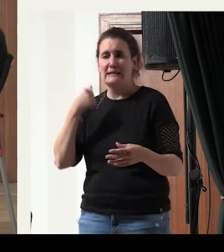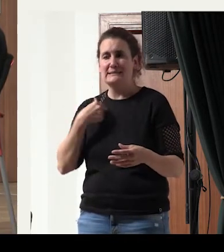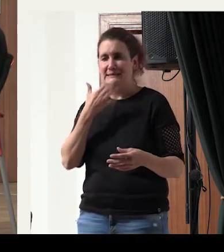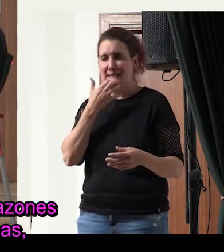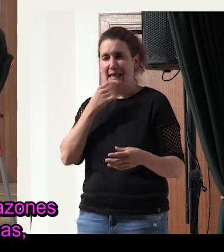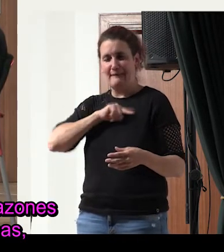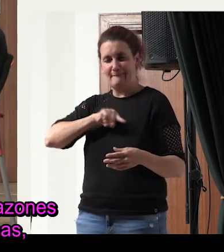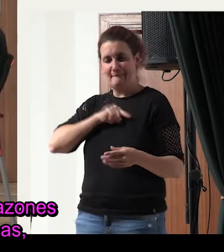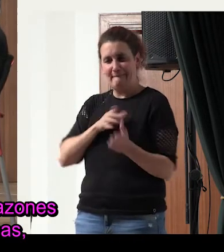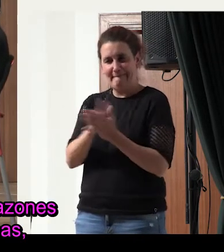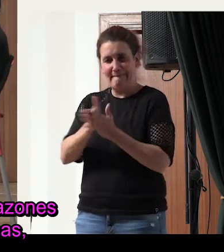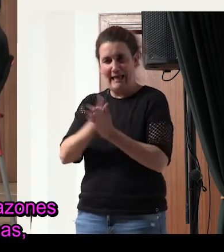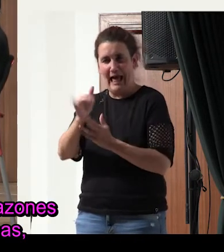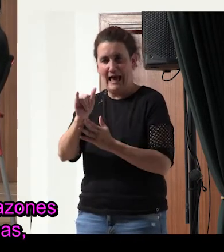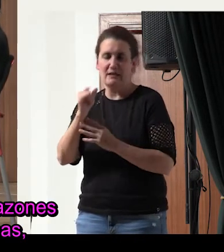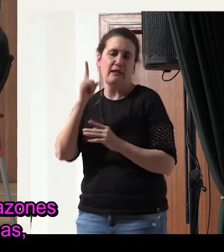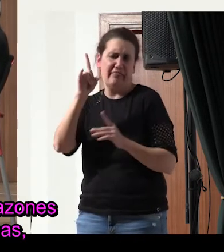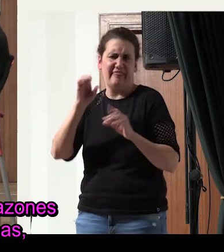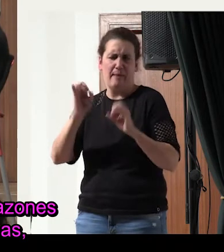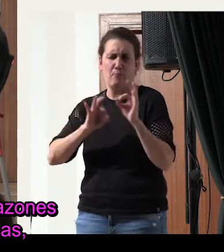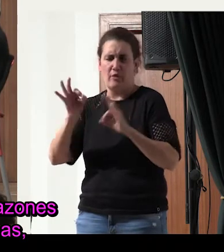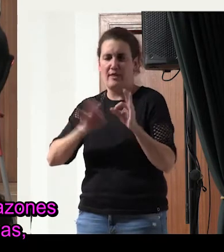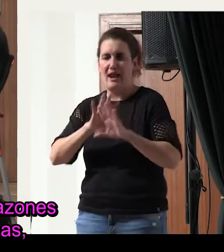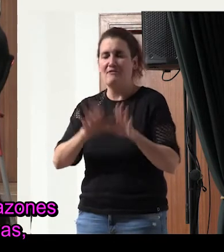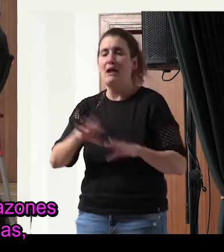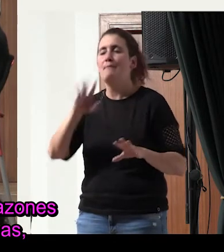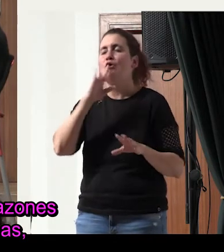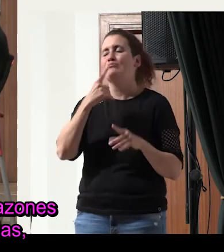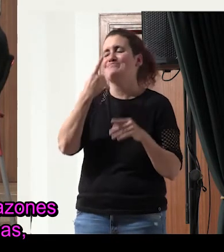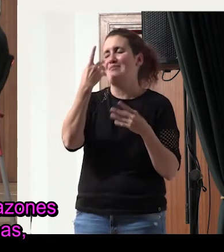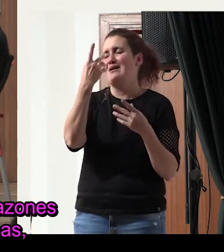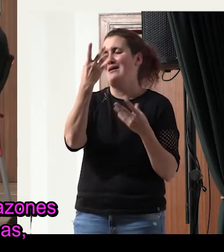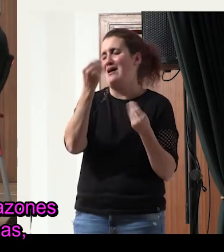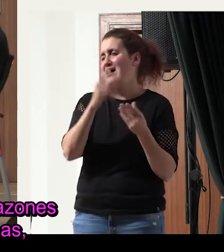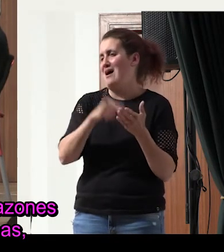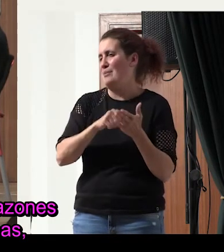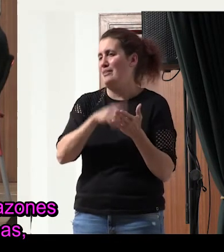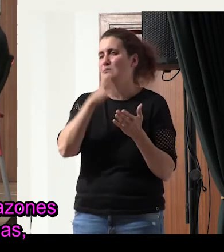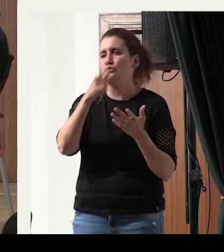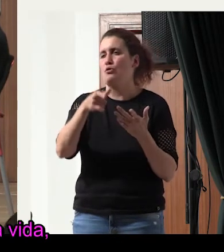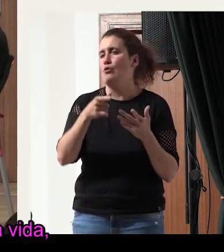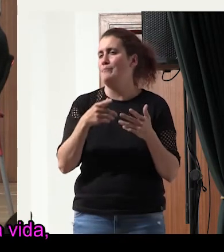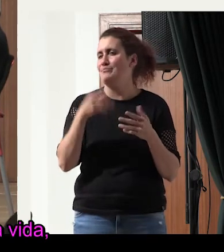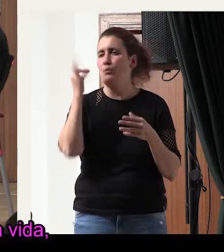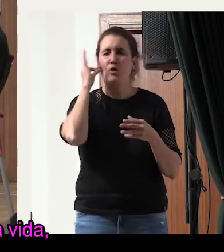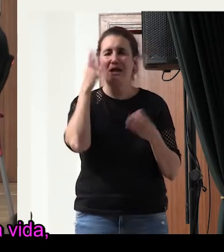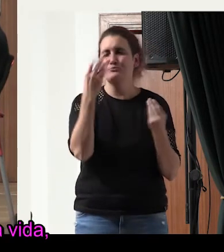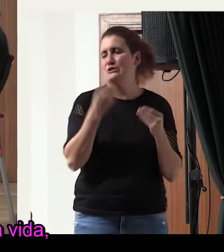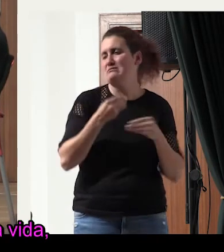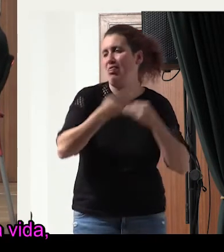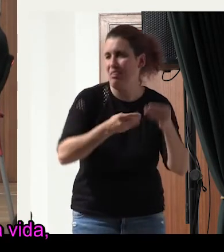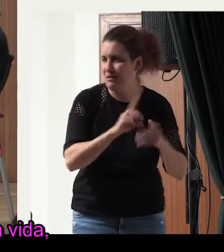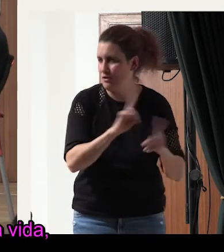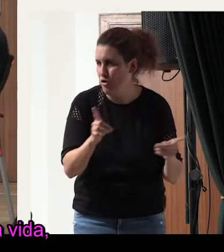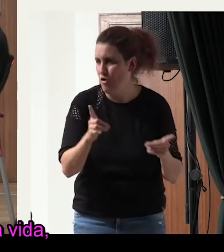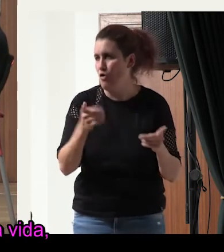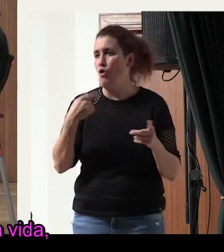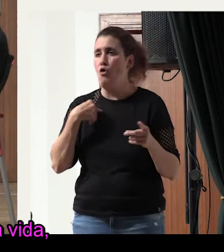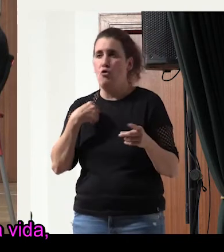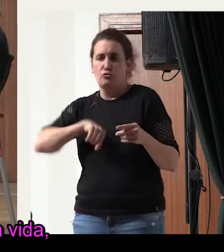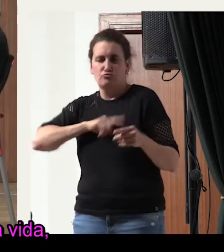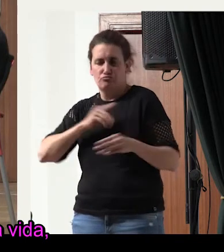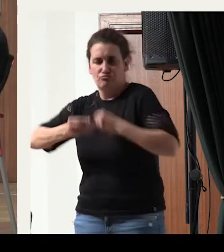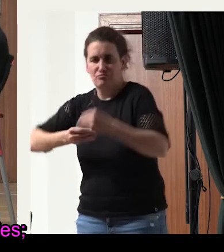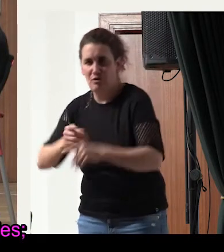el 100%, lo que pasa que por distintas razones no lo han llevado a cabo algunas o no lo hemos llevado en algunos momentos de nuestra